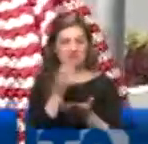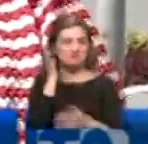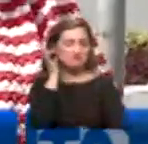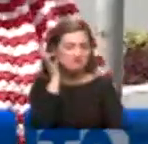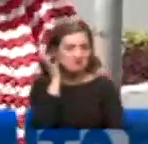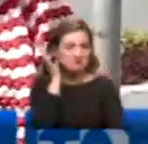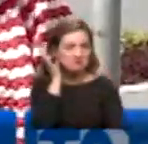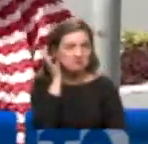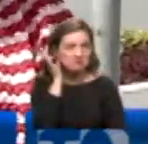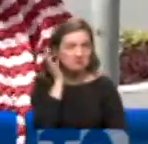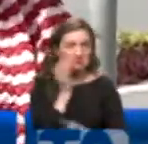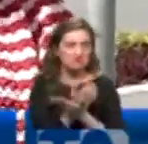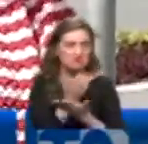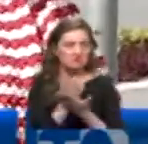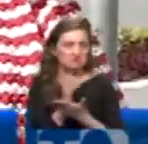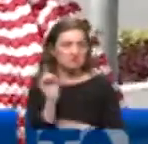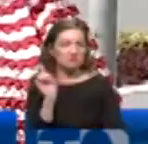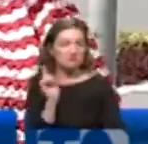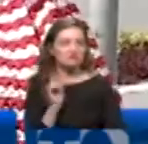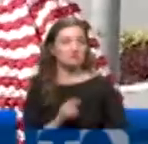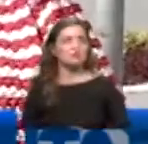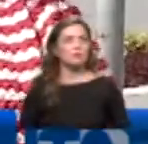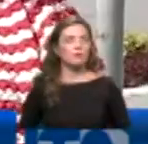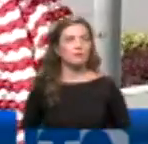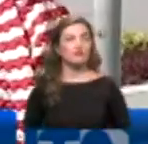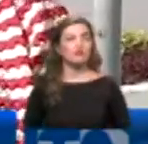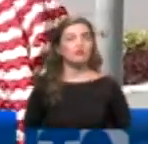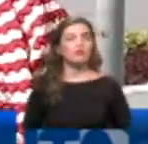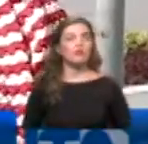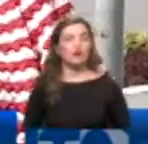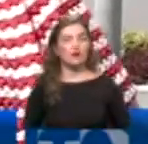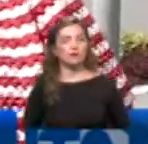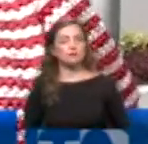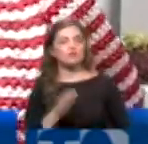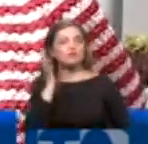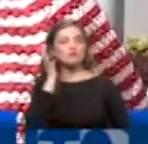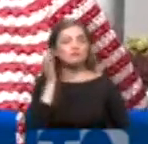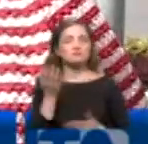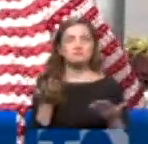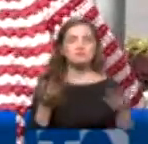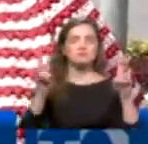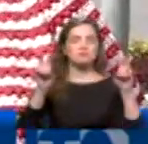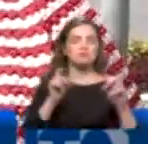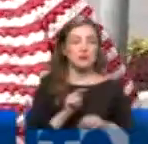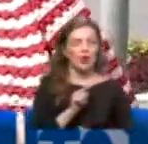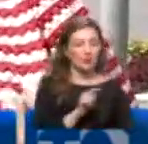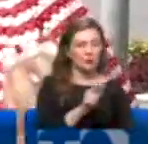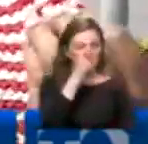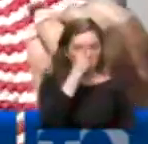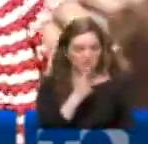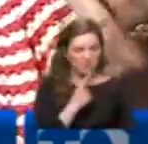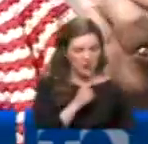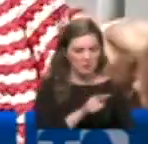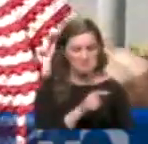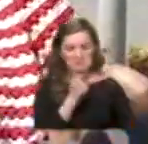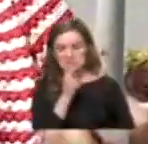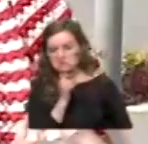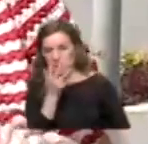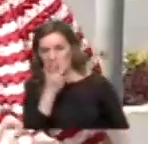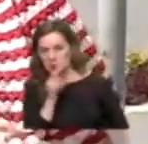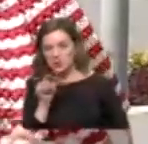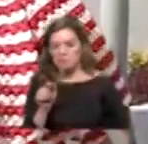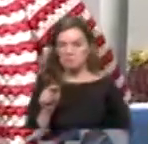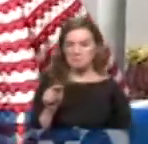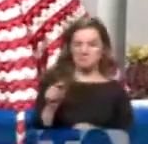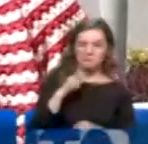mujeres no somos objeto donde nos pueden simplemente clasificar de acuerdo a un perfil o a un estándar de